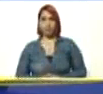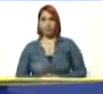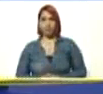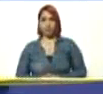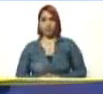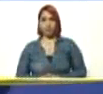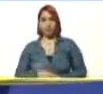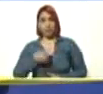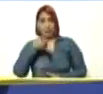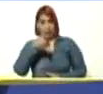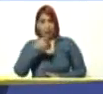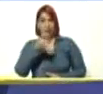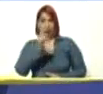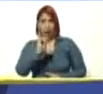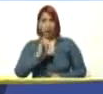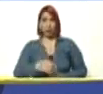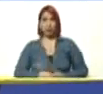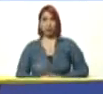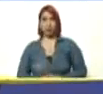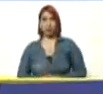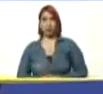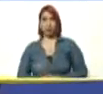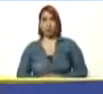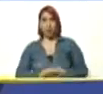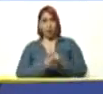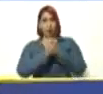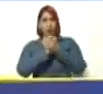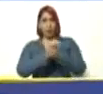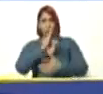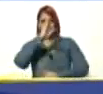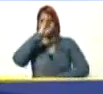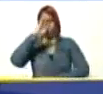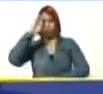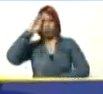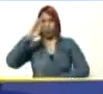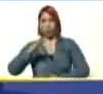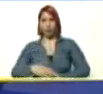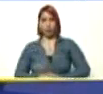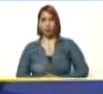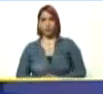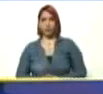Allá está el compañero Diosdado Cabello Rondón.